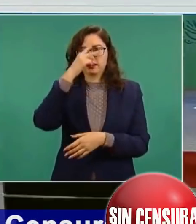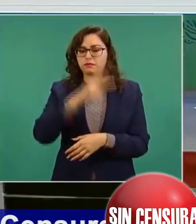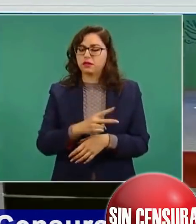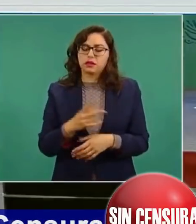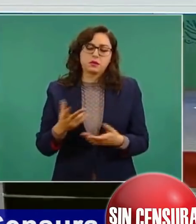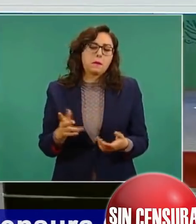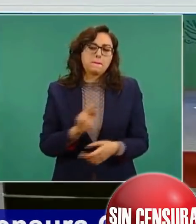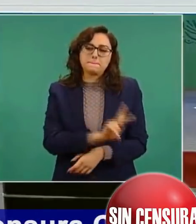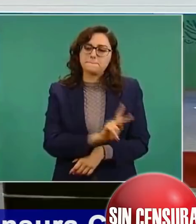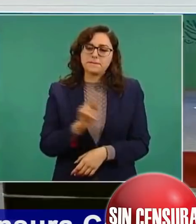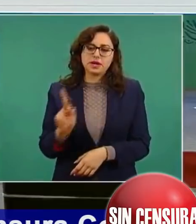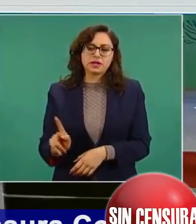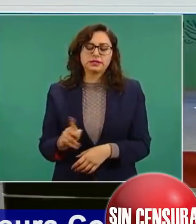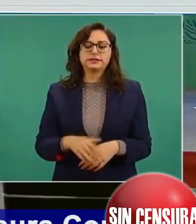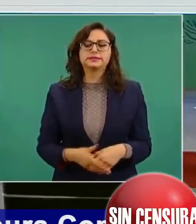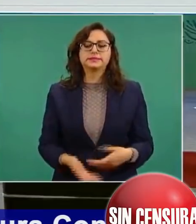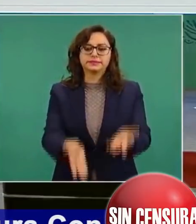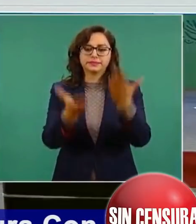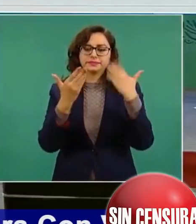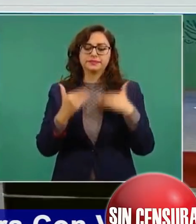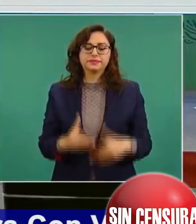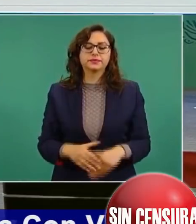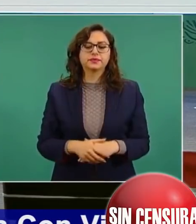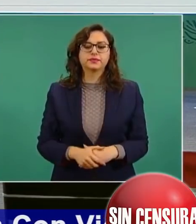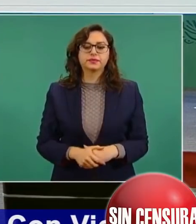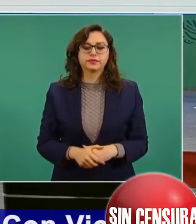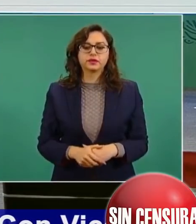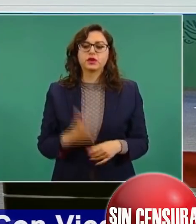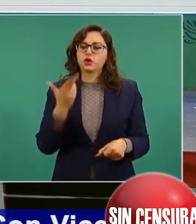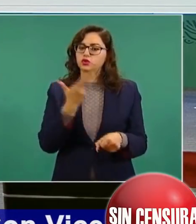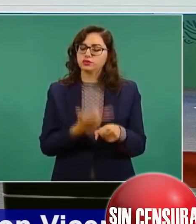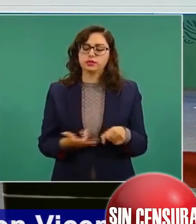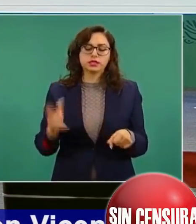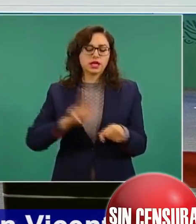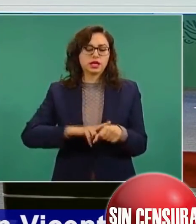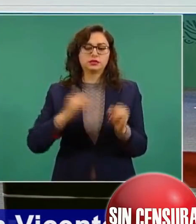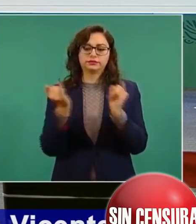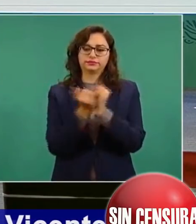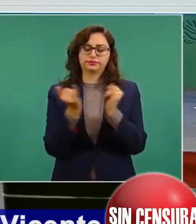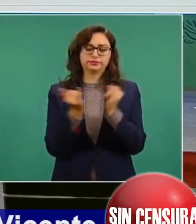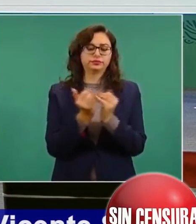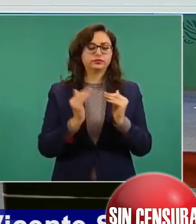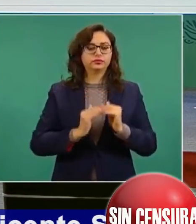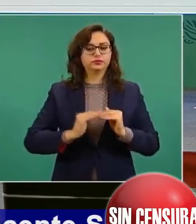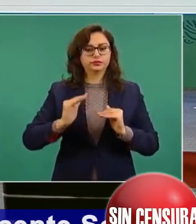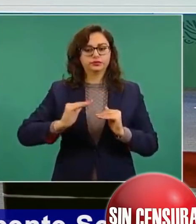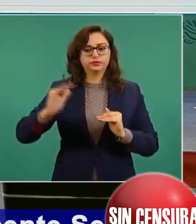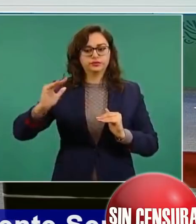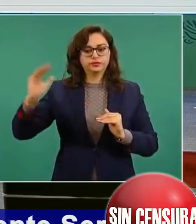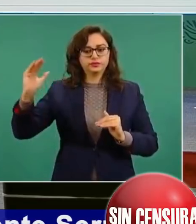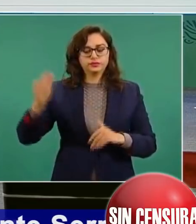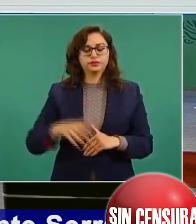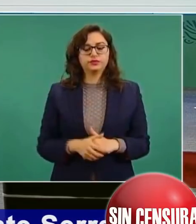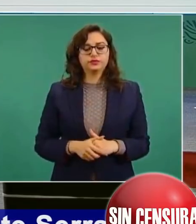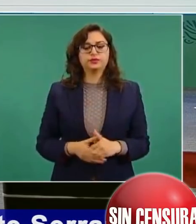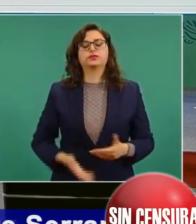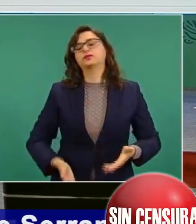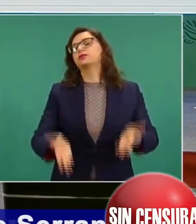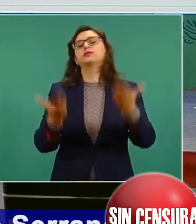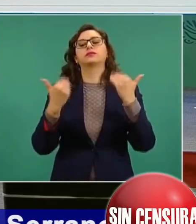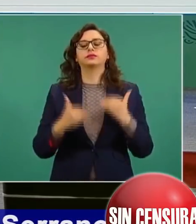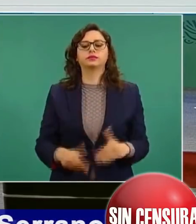Ciudad de México. La siguiente. Y también esta tendencia todavía en ascenso de la hospitalización. La